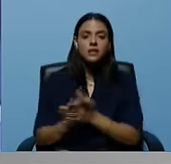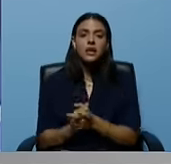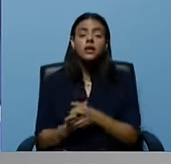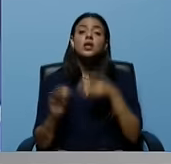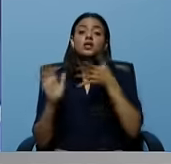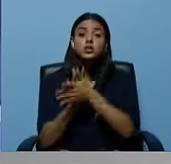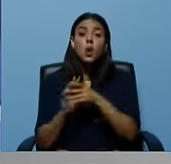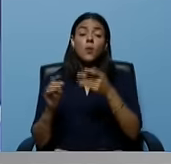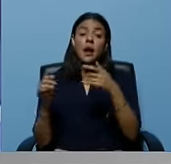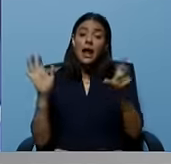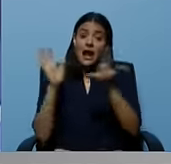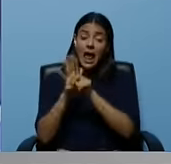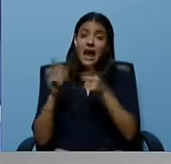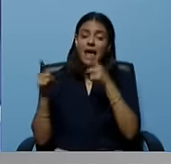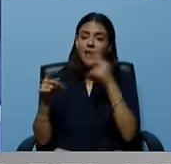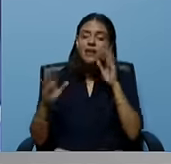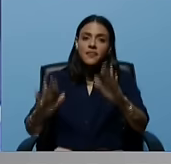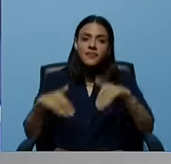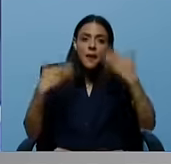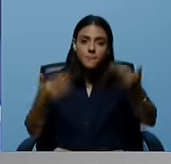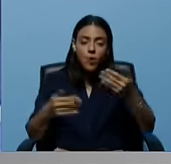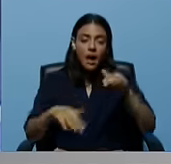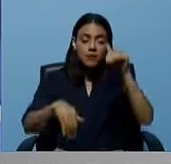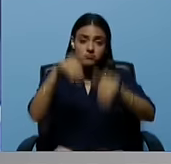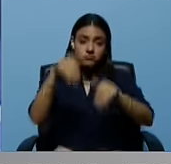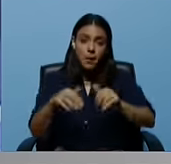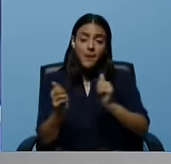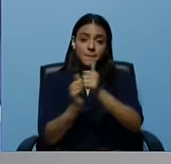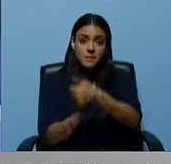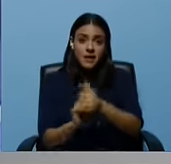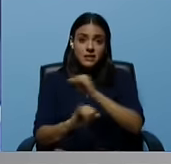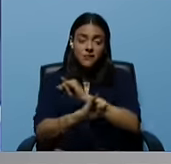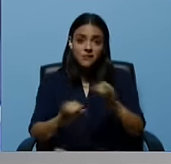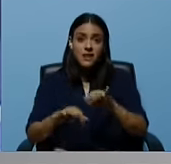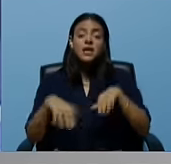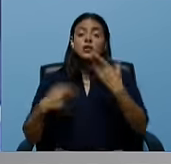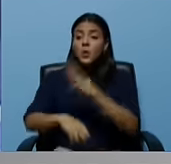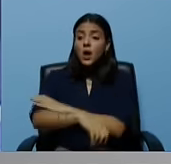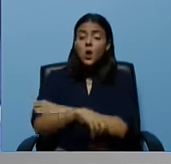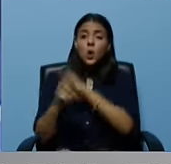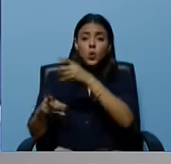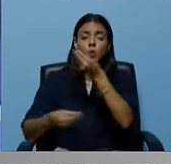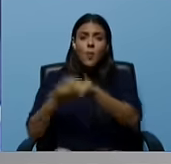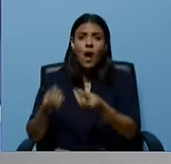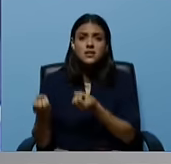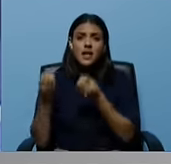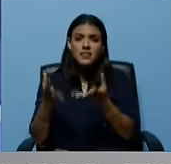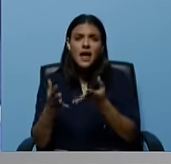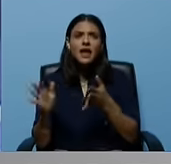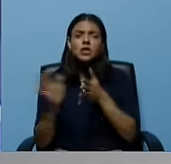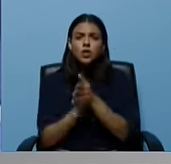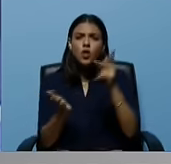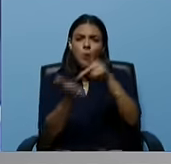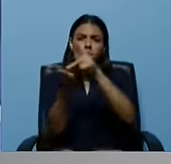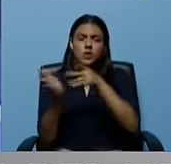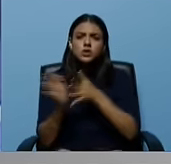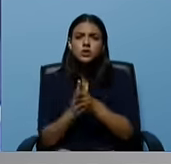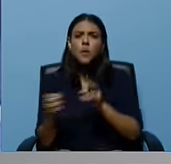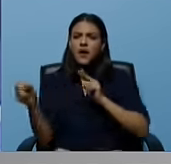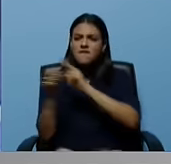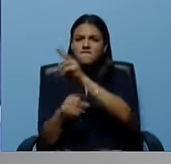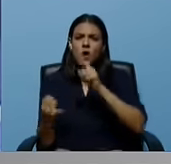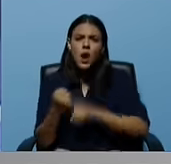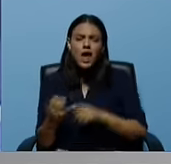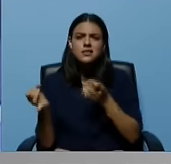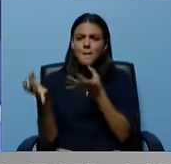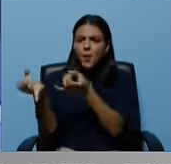contencioso electoral, después de que sectores extremistas, fascistas, protagonizaran hechos extremos de